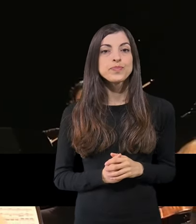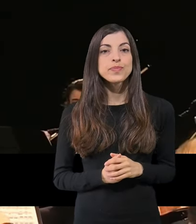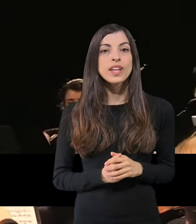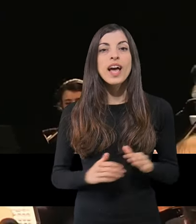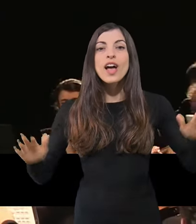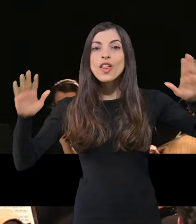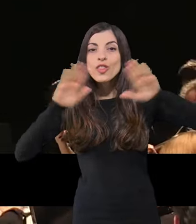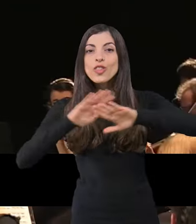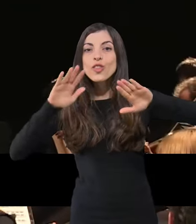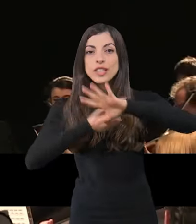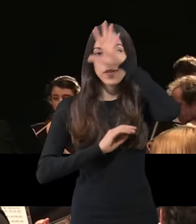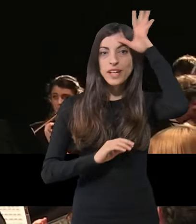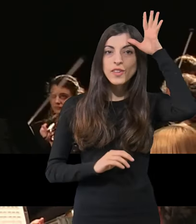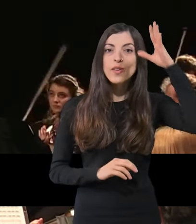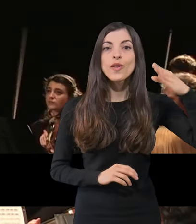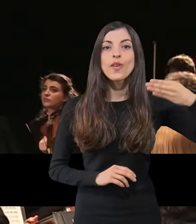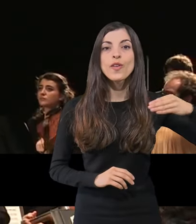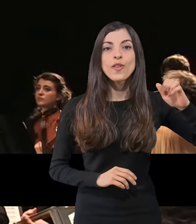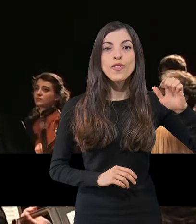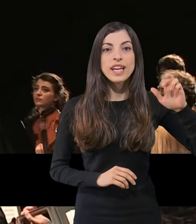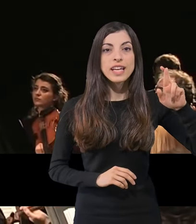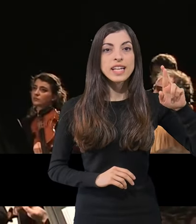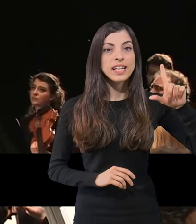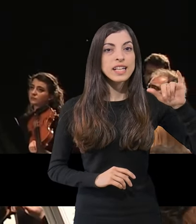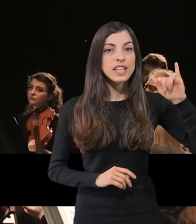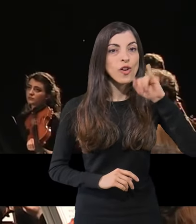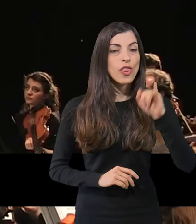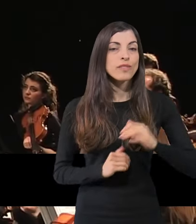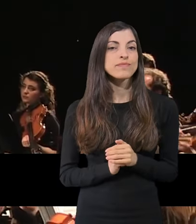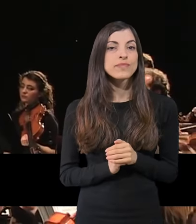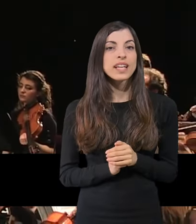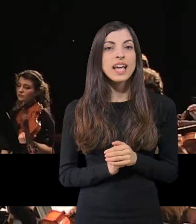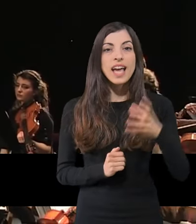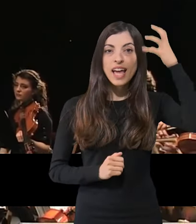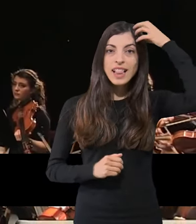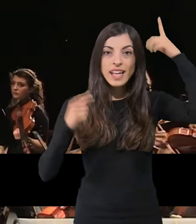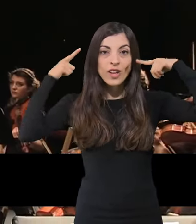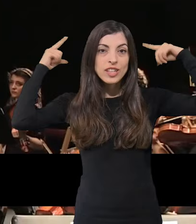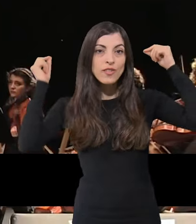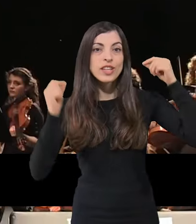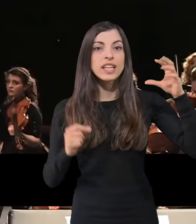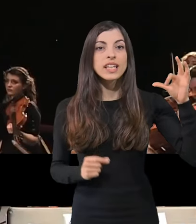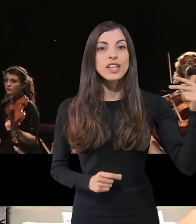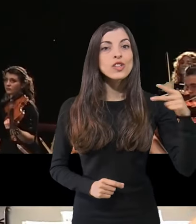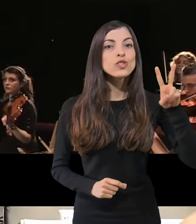Las noches de verano de Berlioz, El rey de los elfos de Schubert y música incidental para la